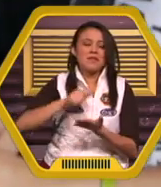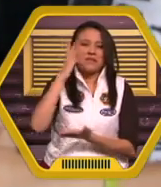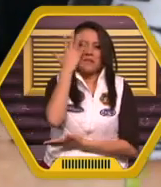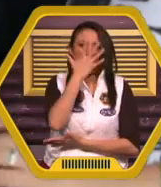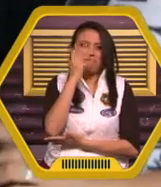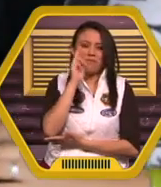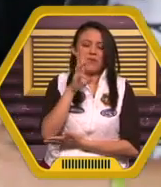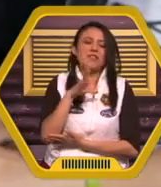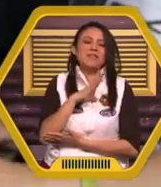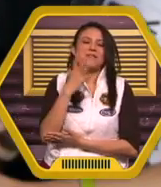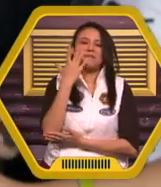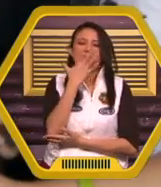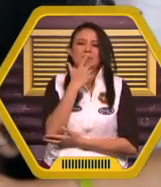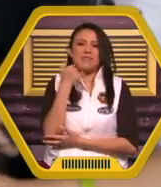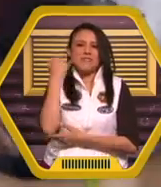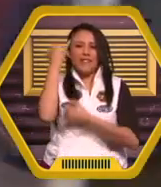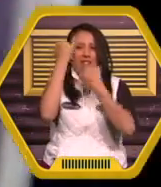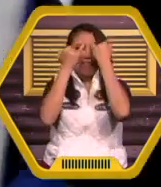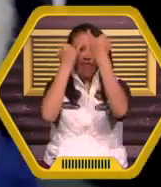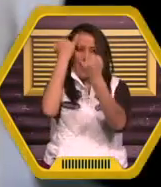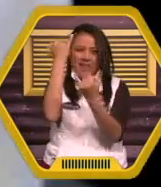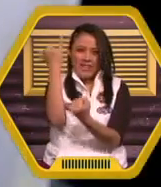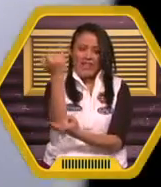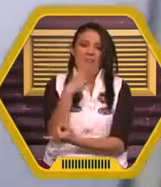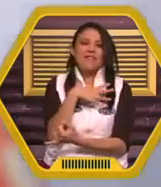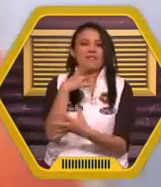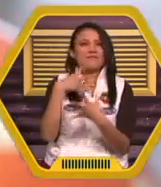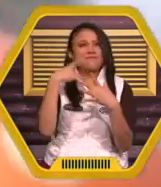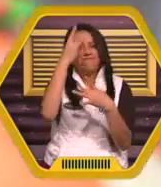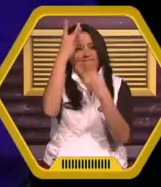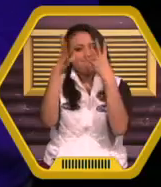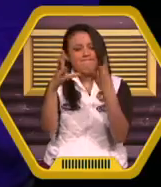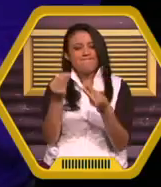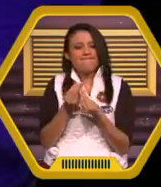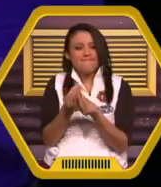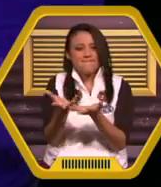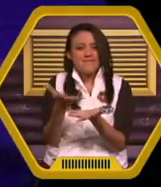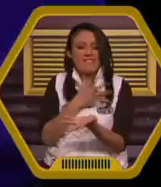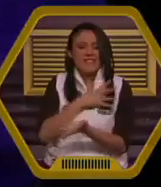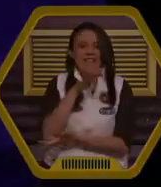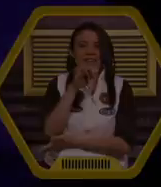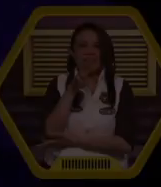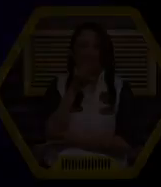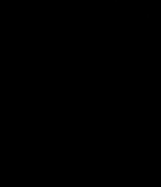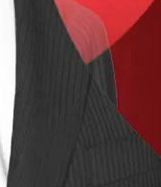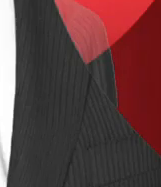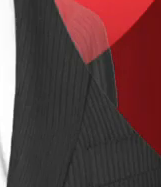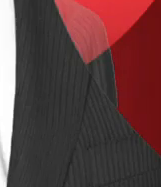con mucho imaginación y creatividad. Ricardo Solabac, Juguetón.